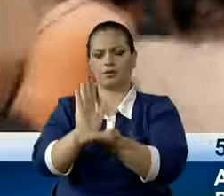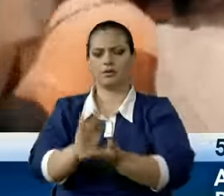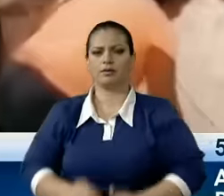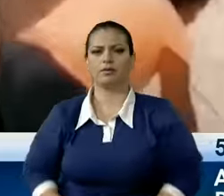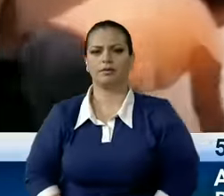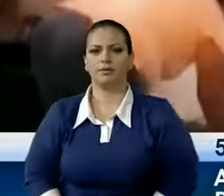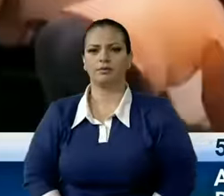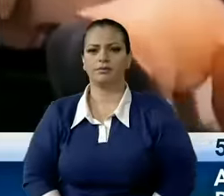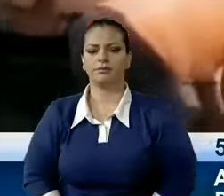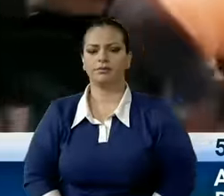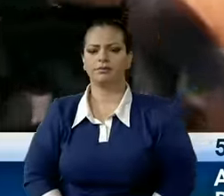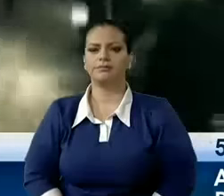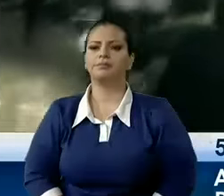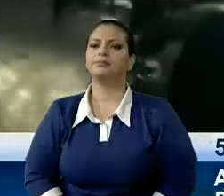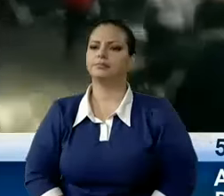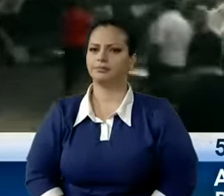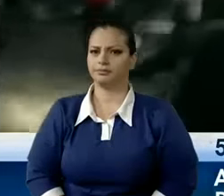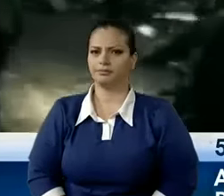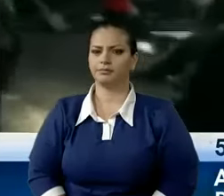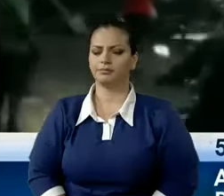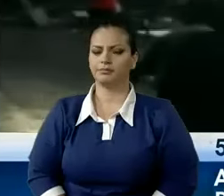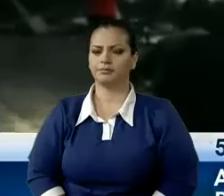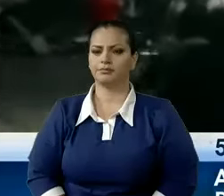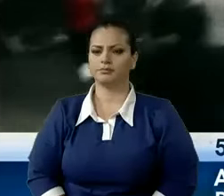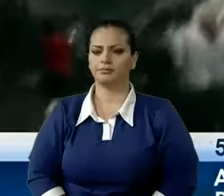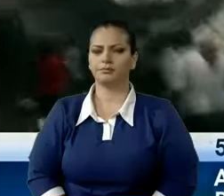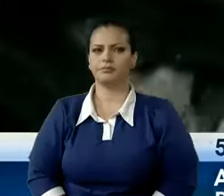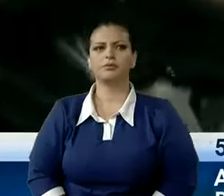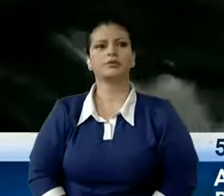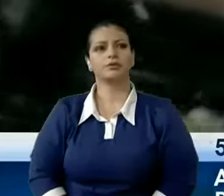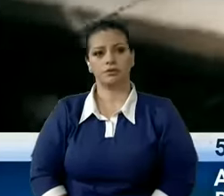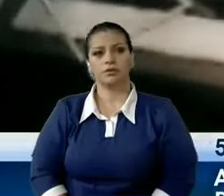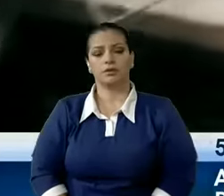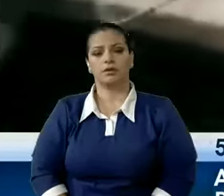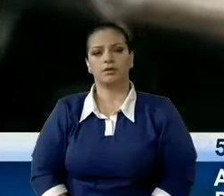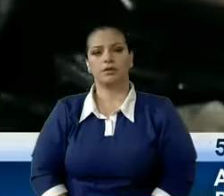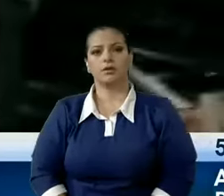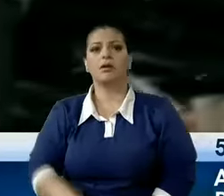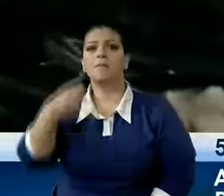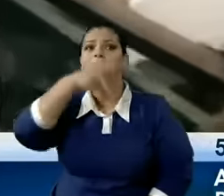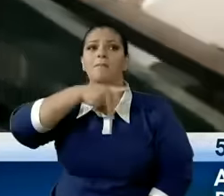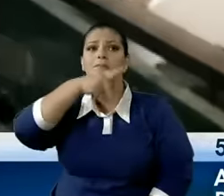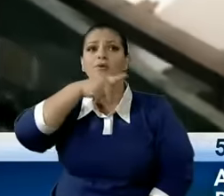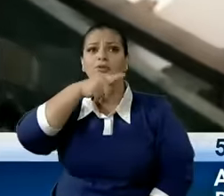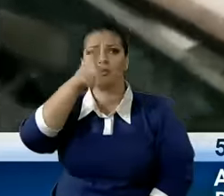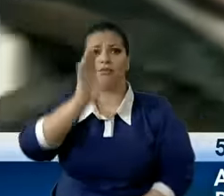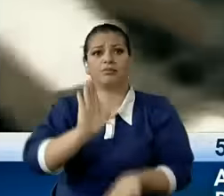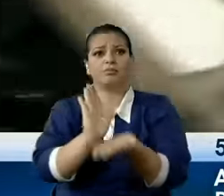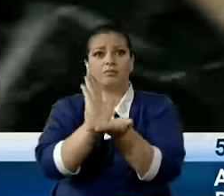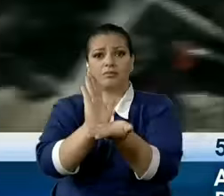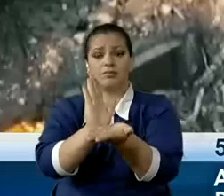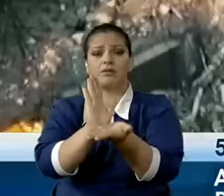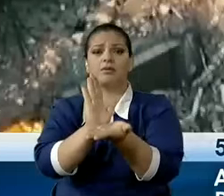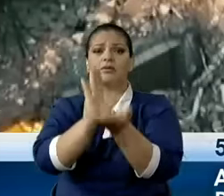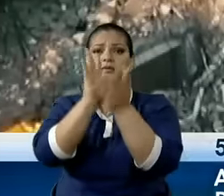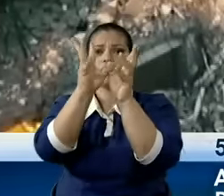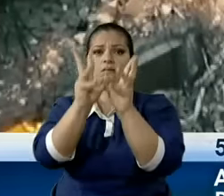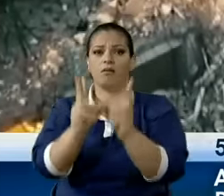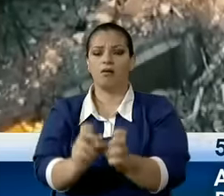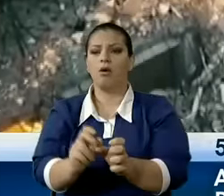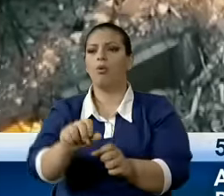a las unidades administrativas que también nos colapsaron, 2 en la ciudad de Puerto Viejo, que corresponden al IES y al VIES, y acá